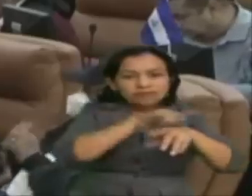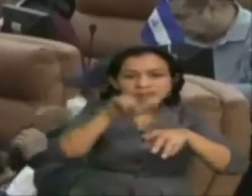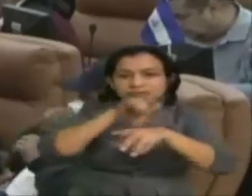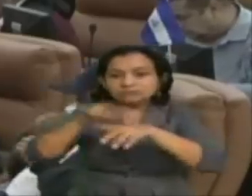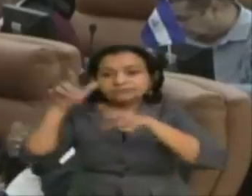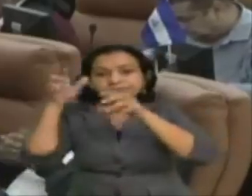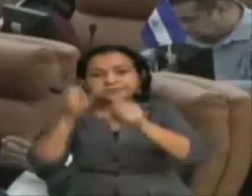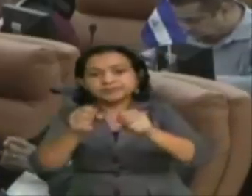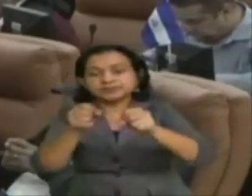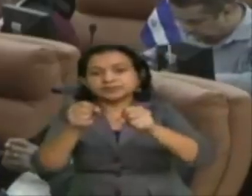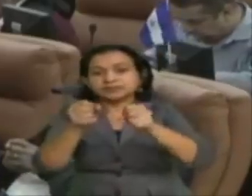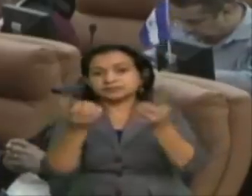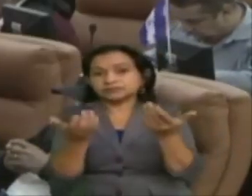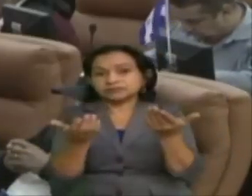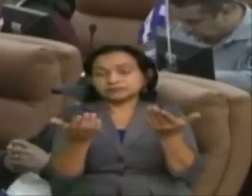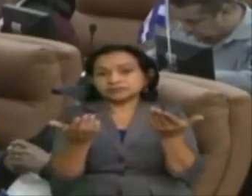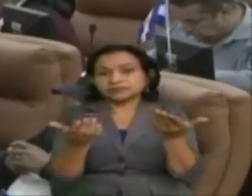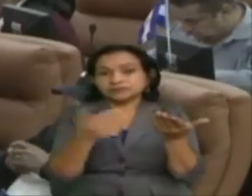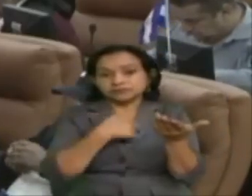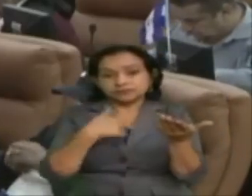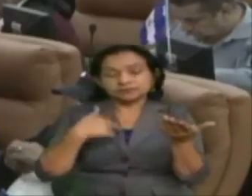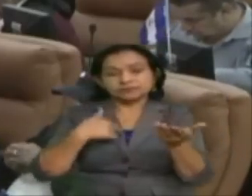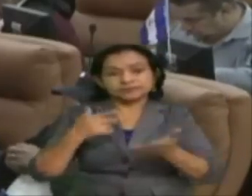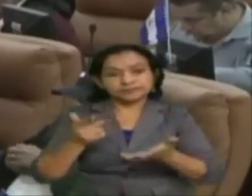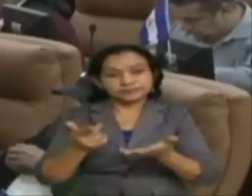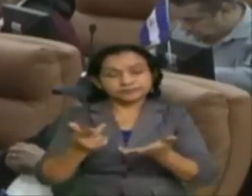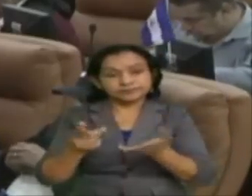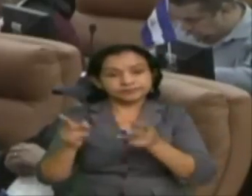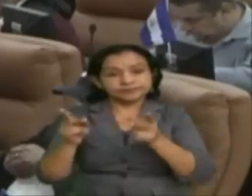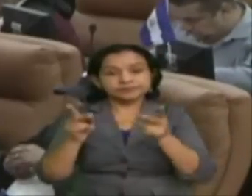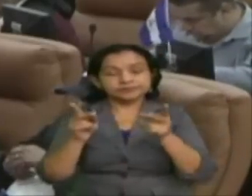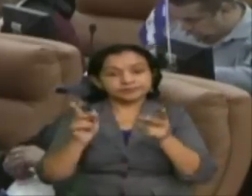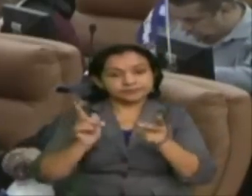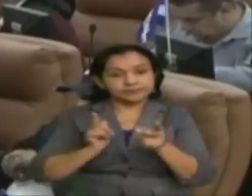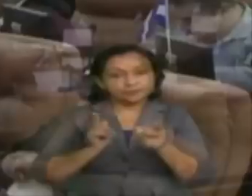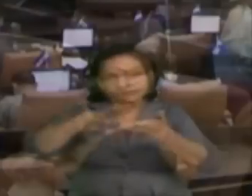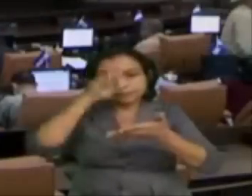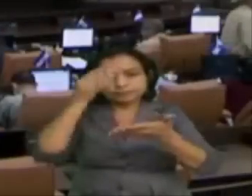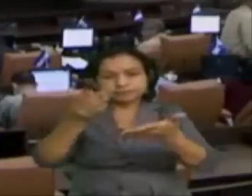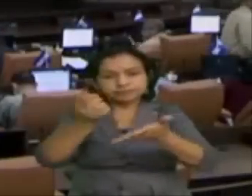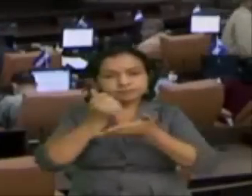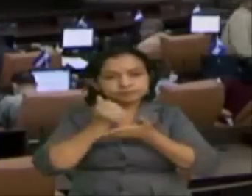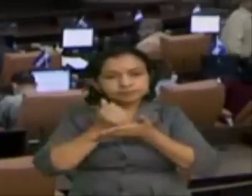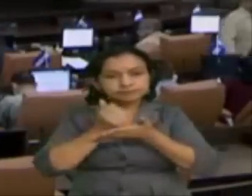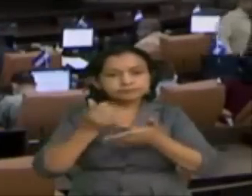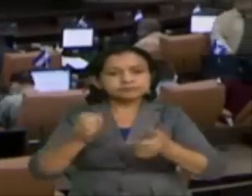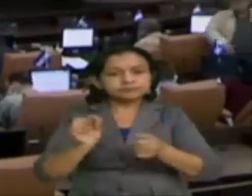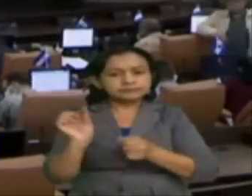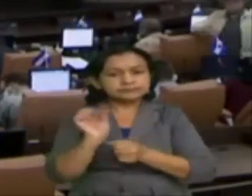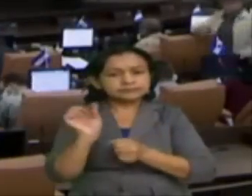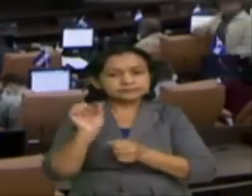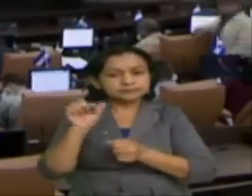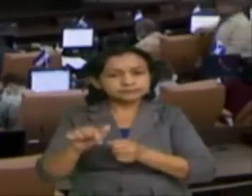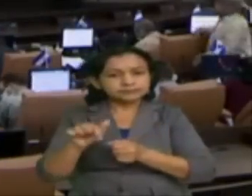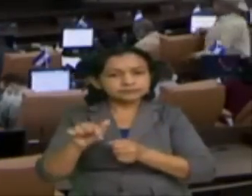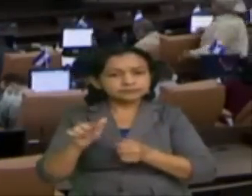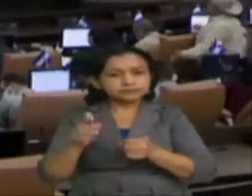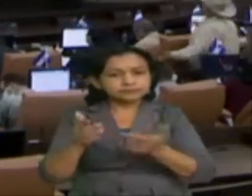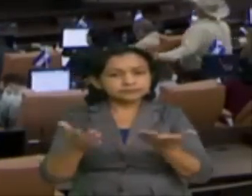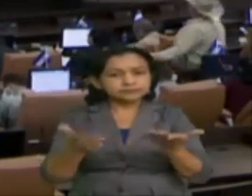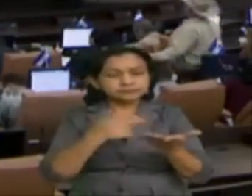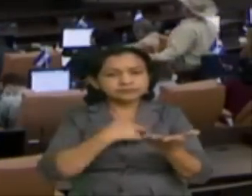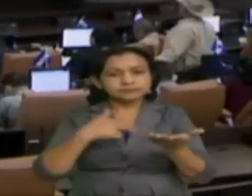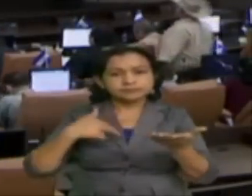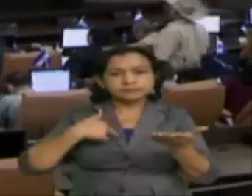fundado que está teniendo la población de Nicaragua. La ley aprobada con los 70 votos